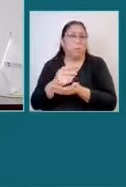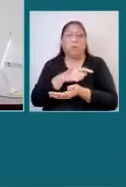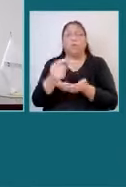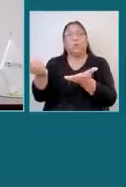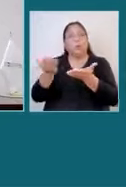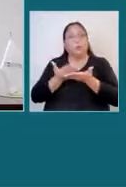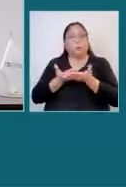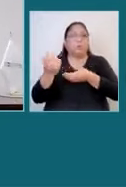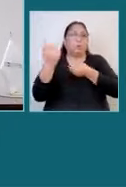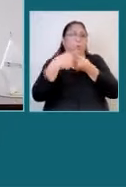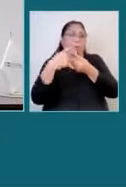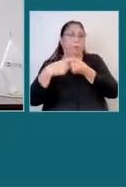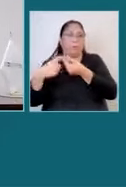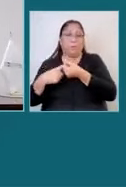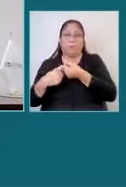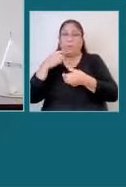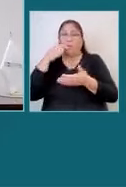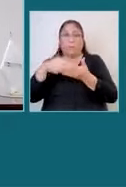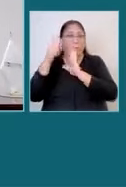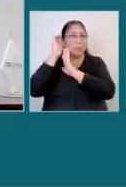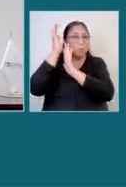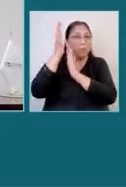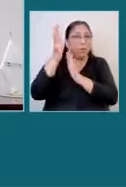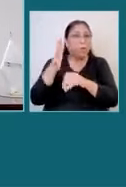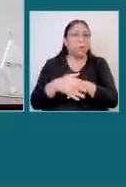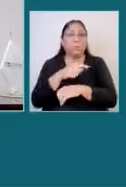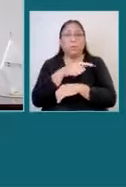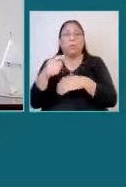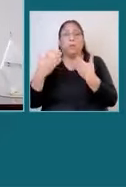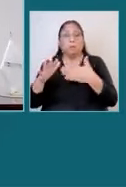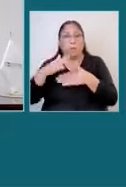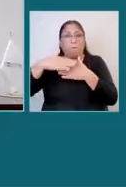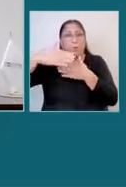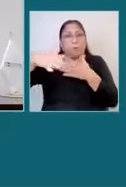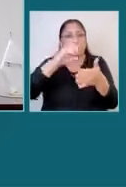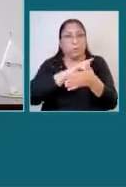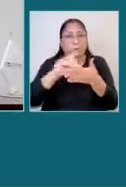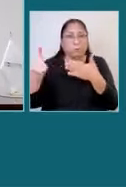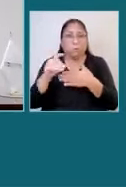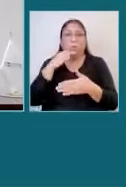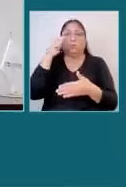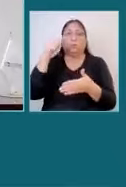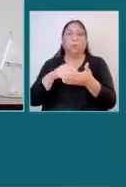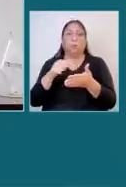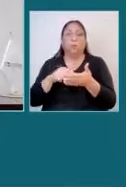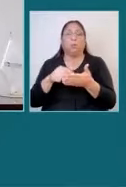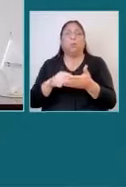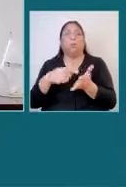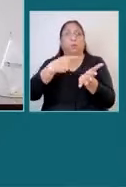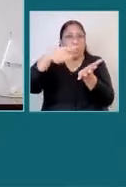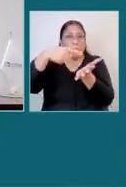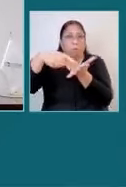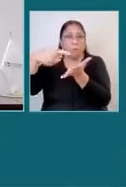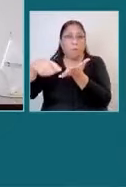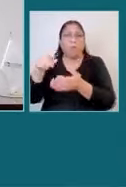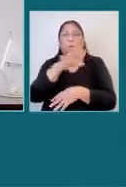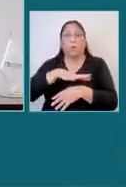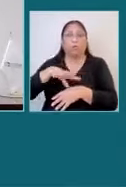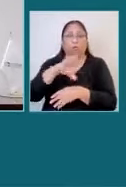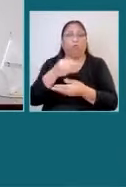invito a participar activamente de estos eventos y ya durante las próximas semanas estaremos enviándoles a todos